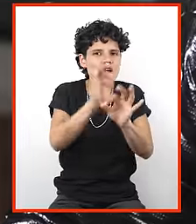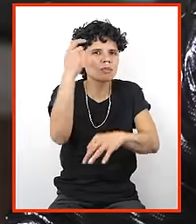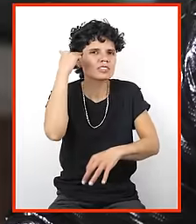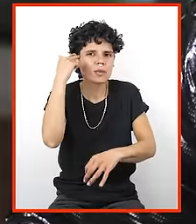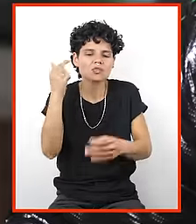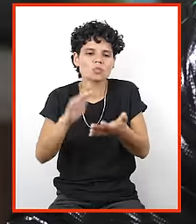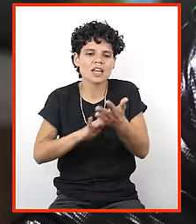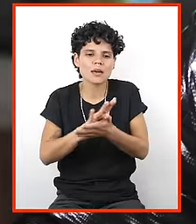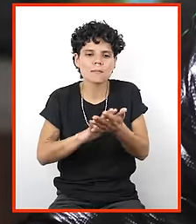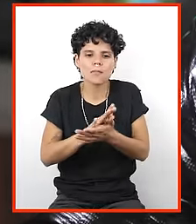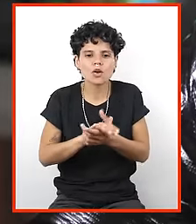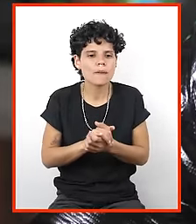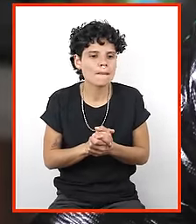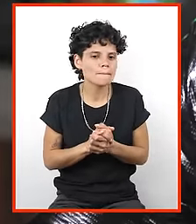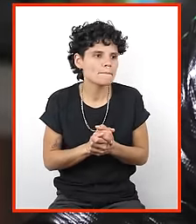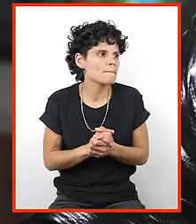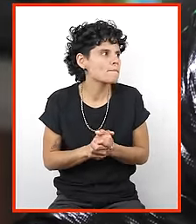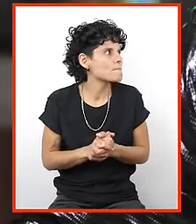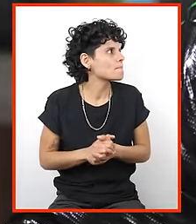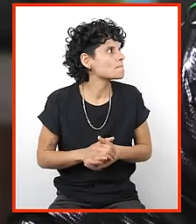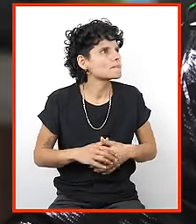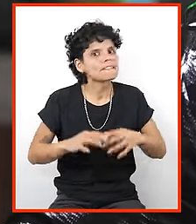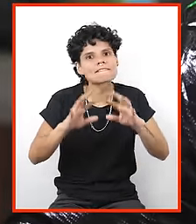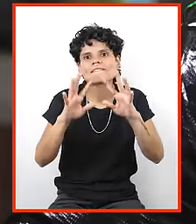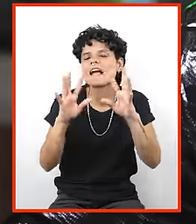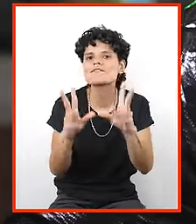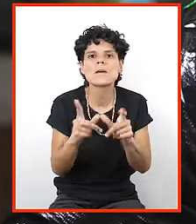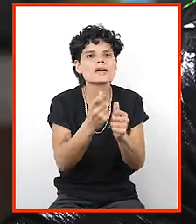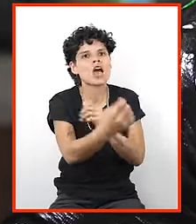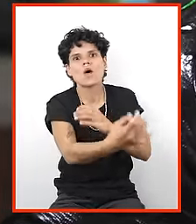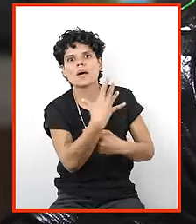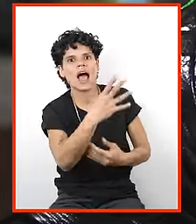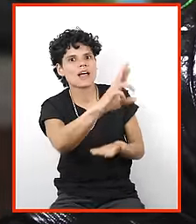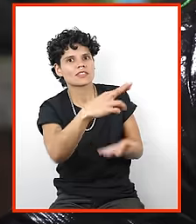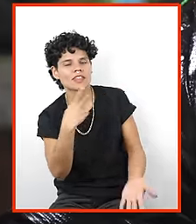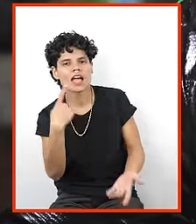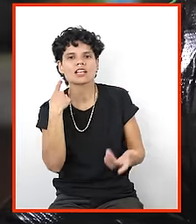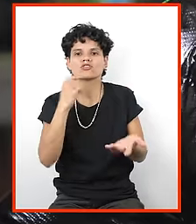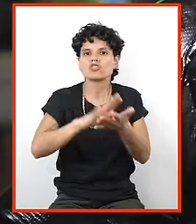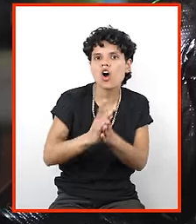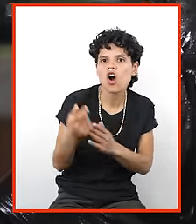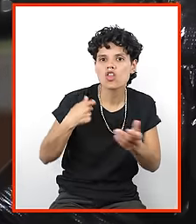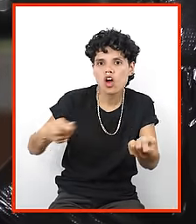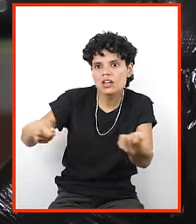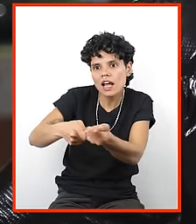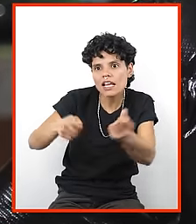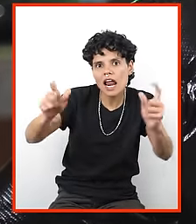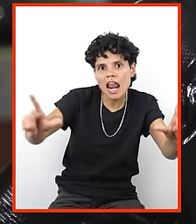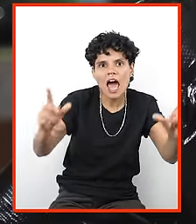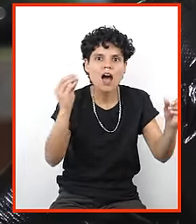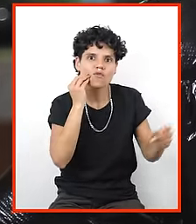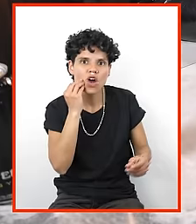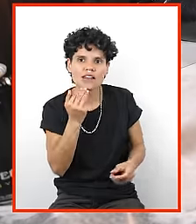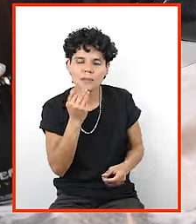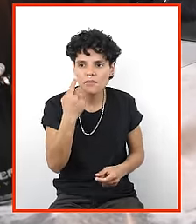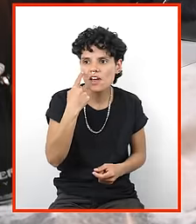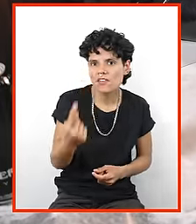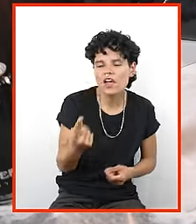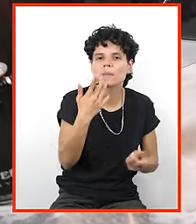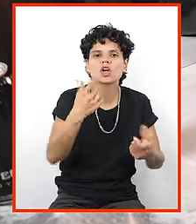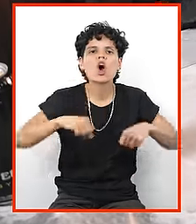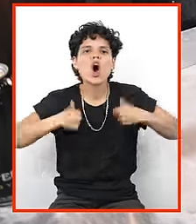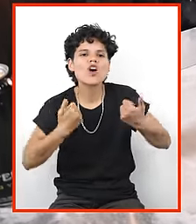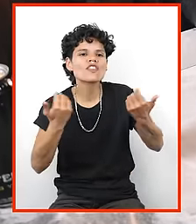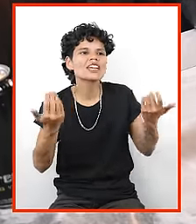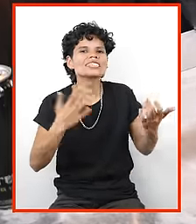habíamos pensado que cuando nos mandan a toda la familia es viendo lindo. El domingo el programa, conectándole la tele en a la abuela, para que